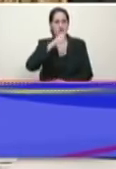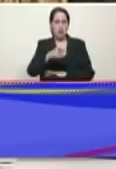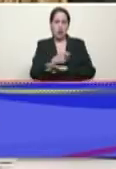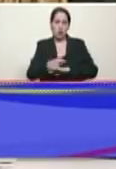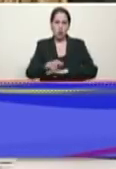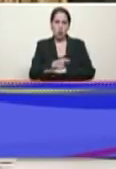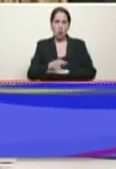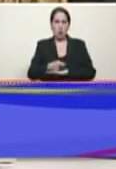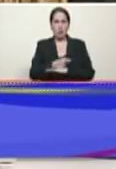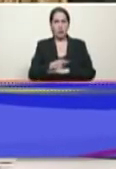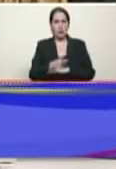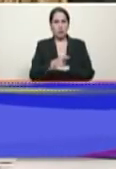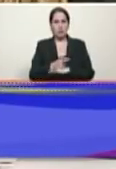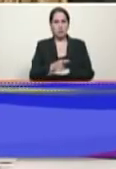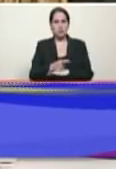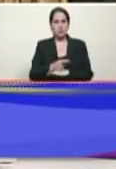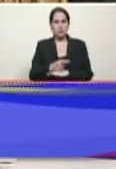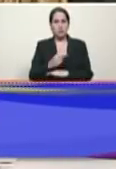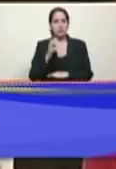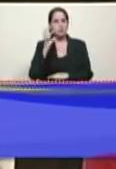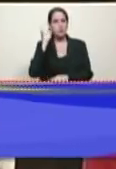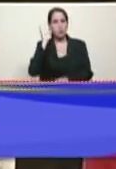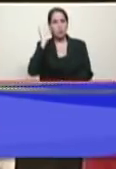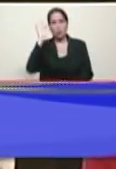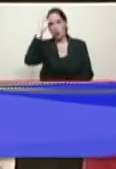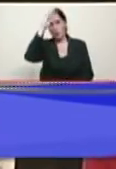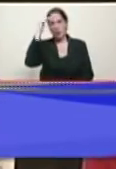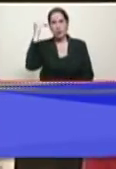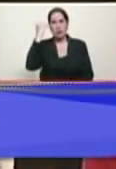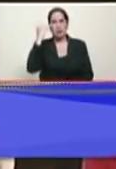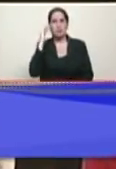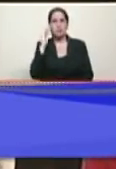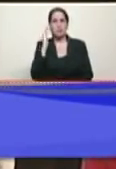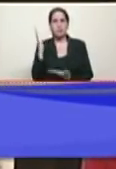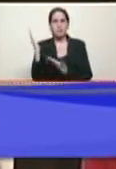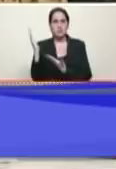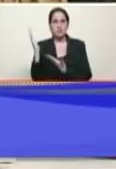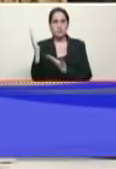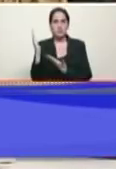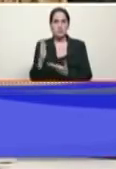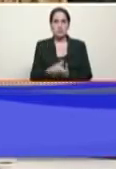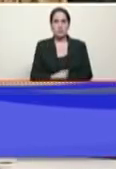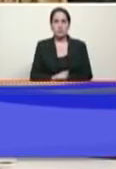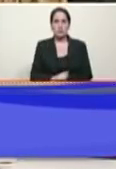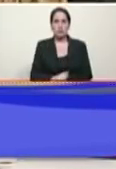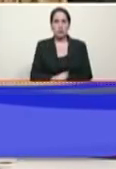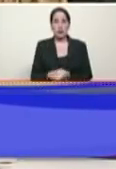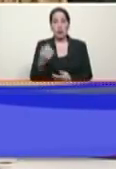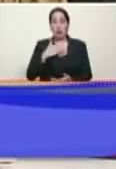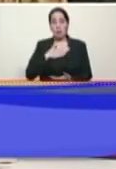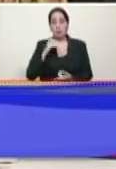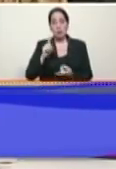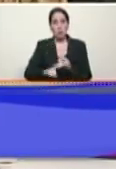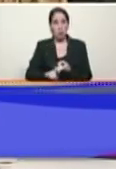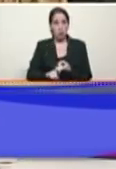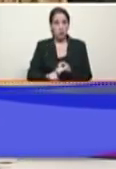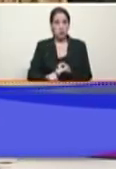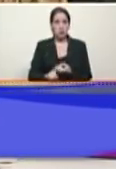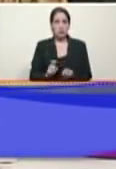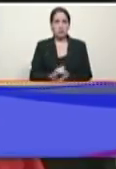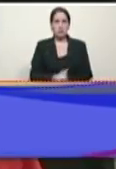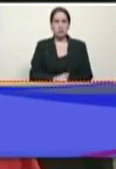Capital, compañera Carolina Sestari. Bienvenida. Se encuentra la primera combatiente de First